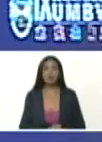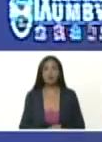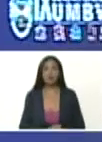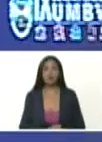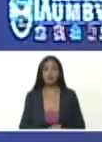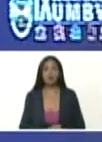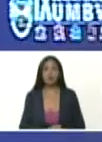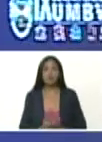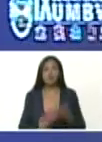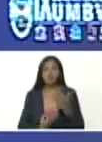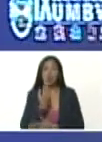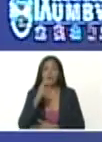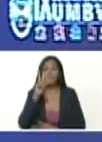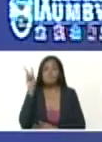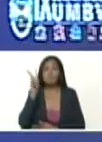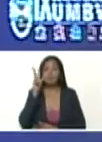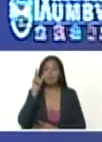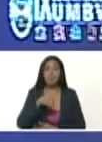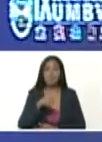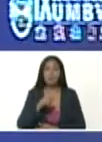se fundara en Venezuela